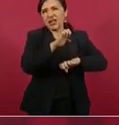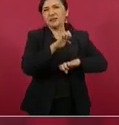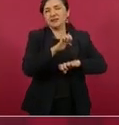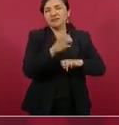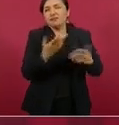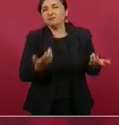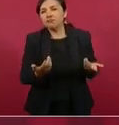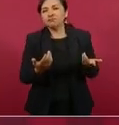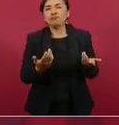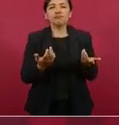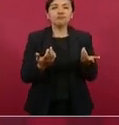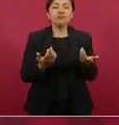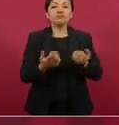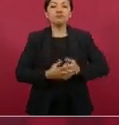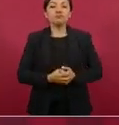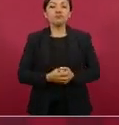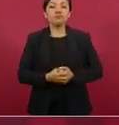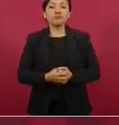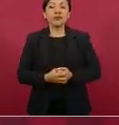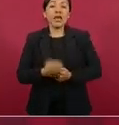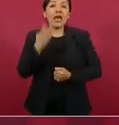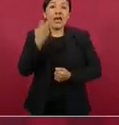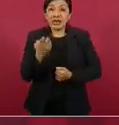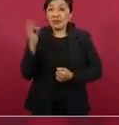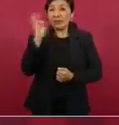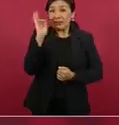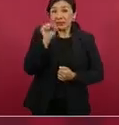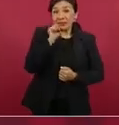que hubiese significado